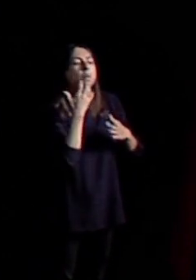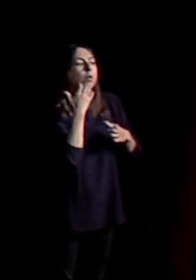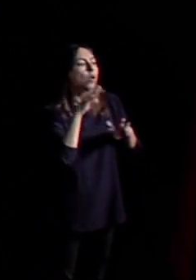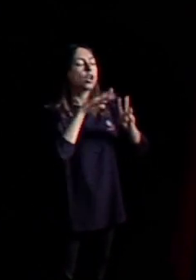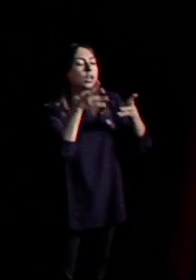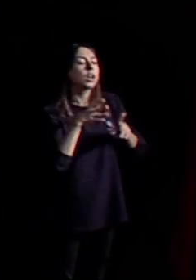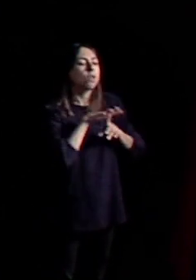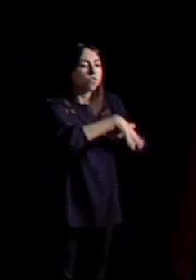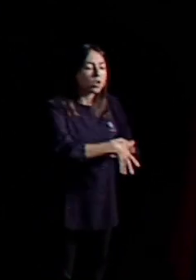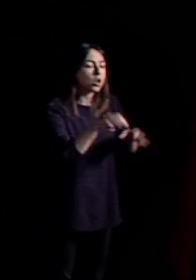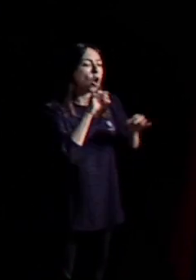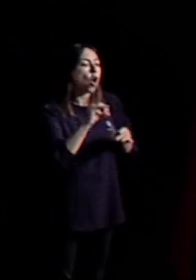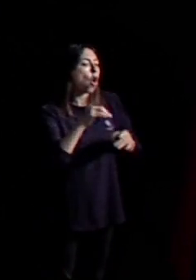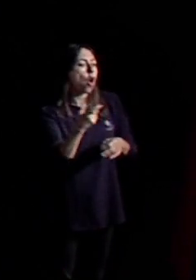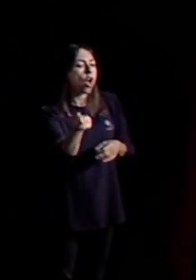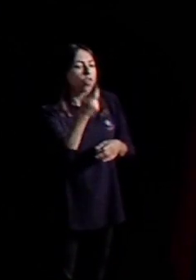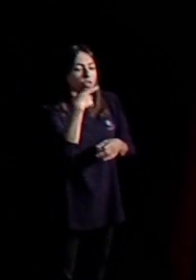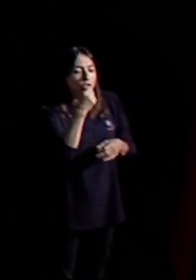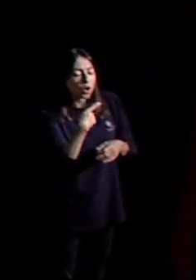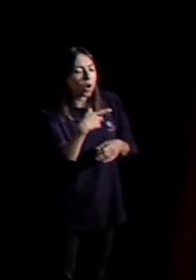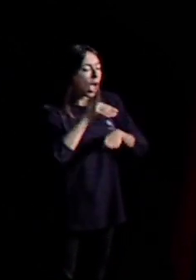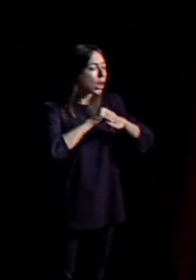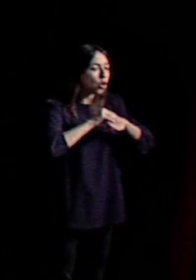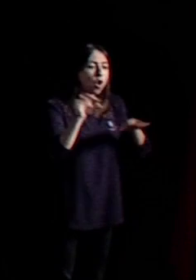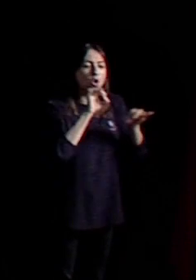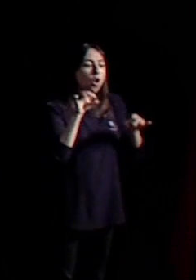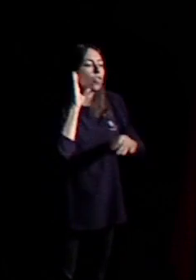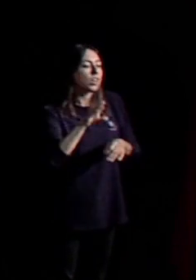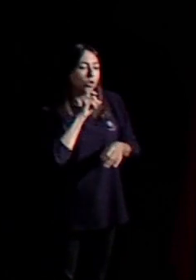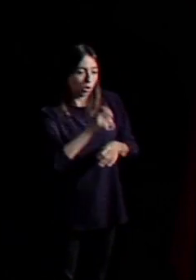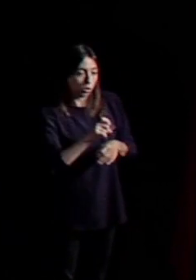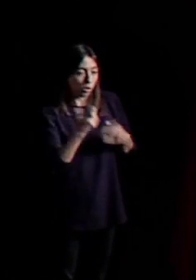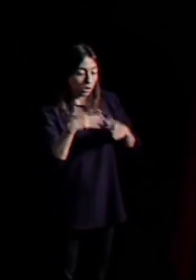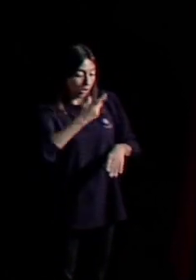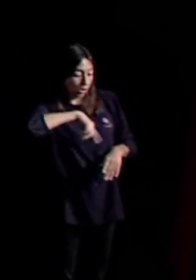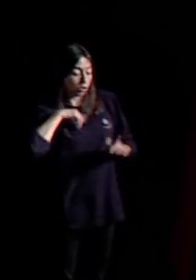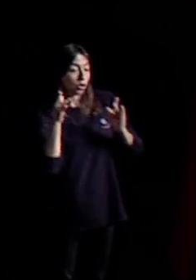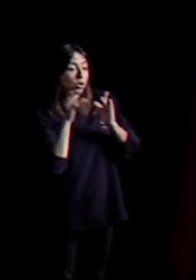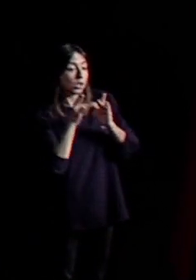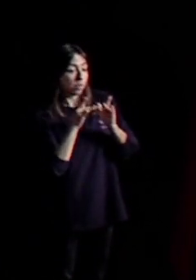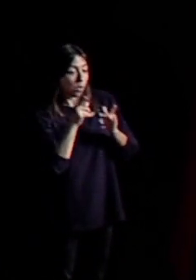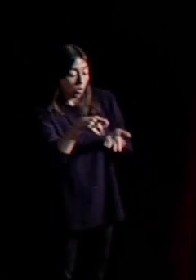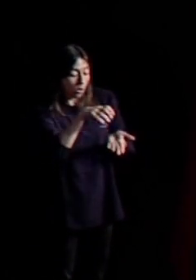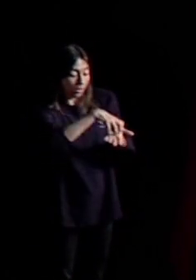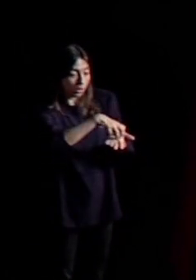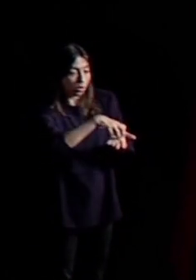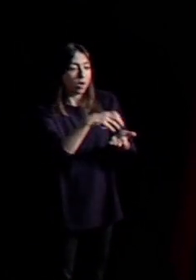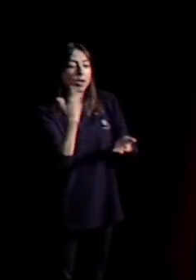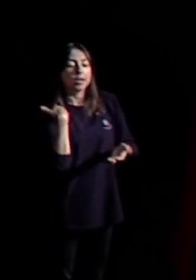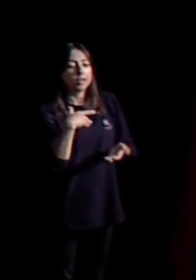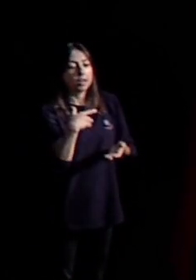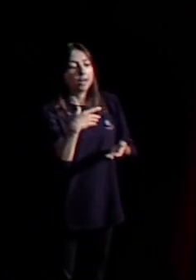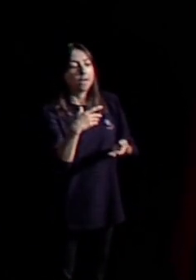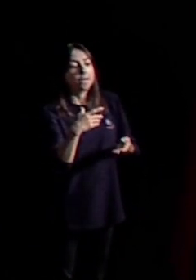de droga y alcohol o de los delitos de odio. Entonces nosotros contactamos con el centro y ya vamos un